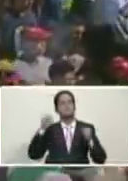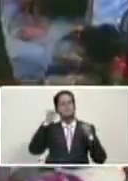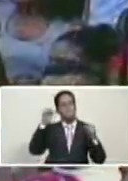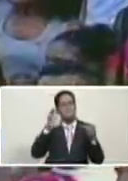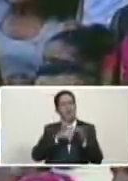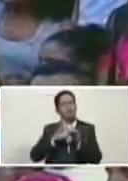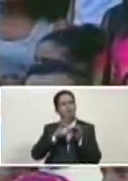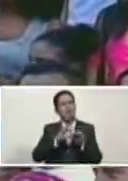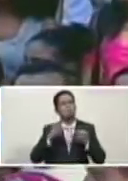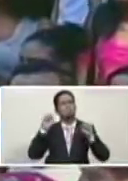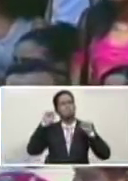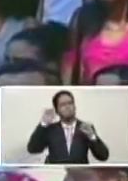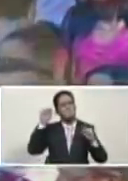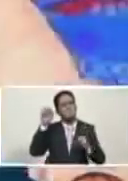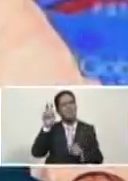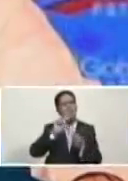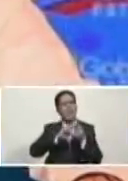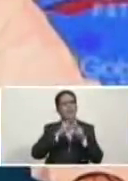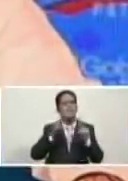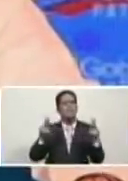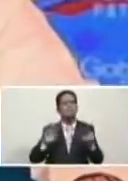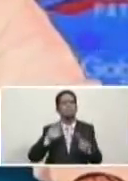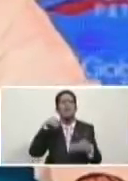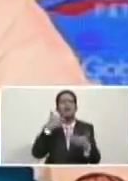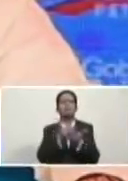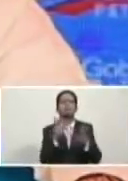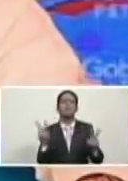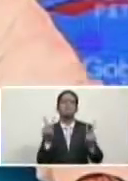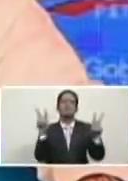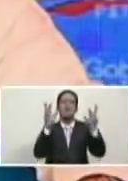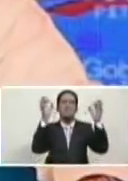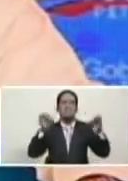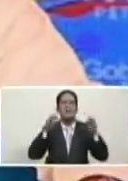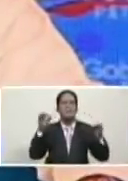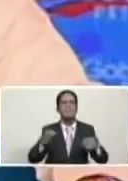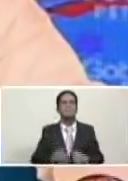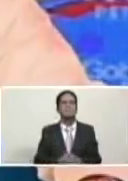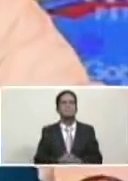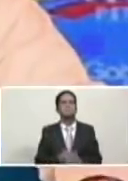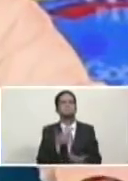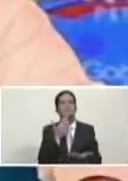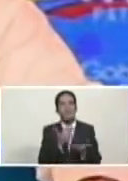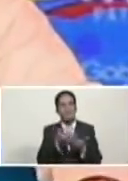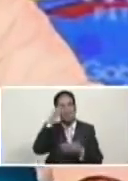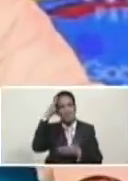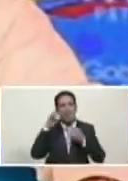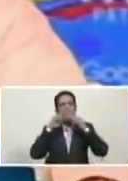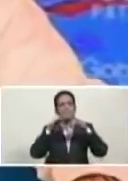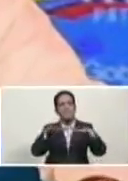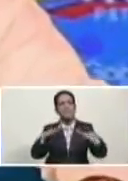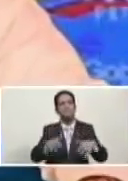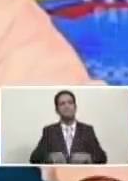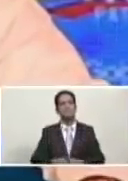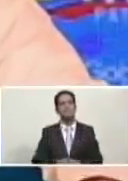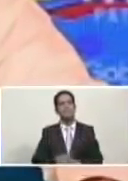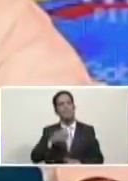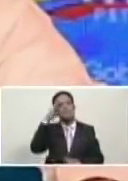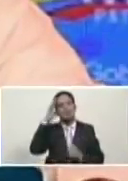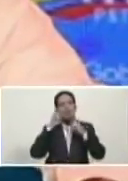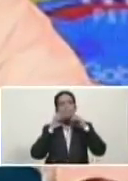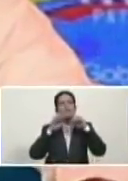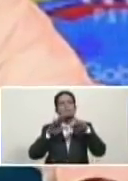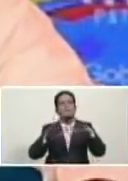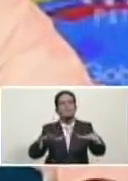¡Que viva la paz! ¡Hasta la victoria siempre, juventud! Gracias, que Dios los bendiga. ¡Que Dios